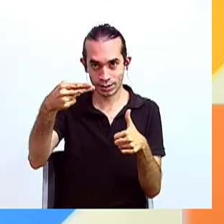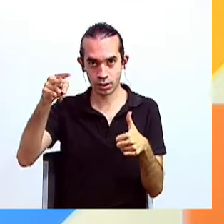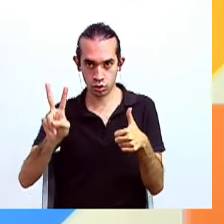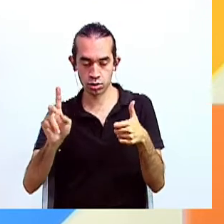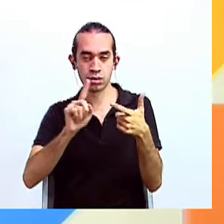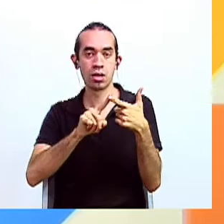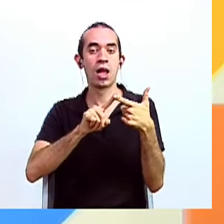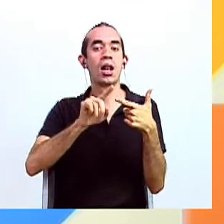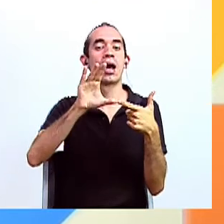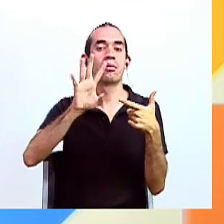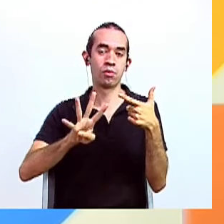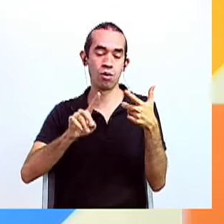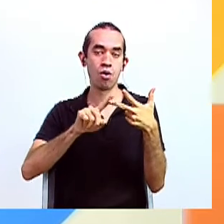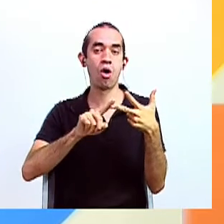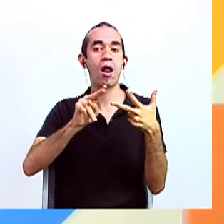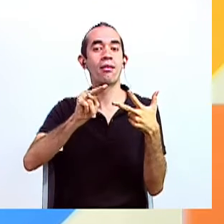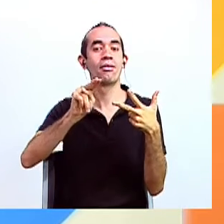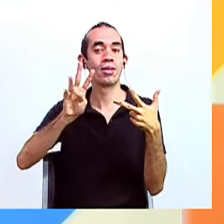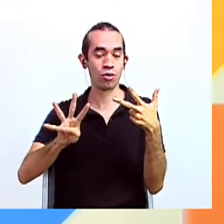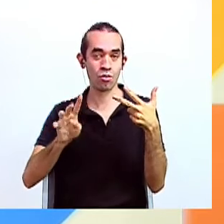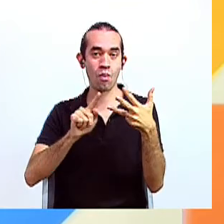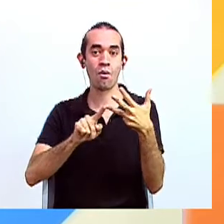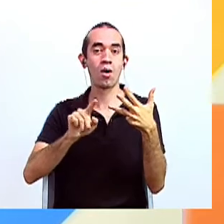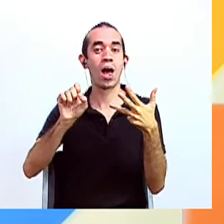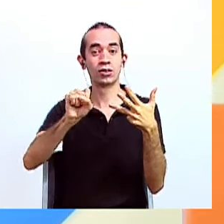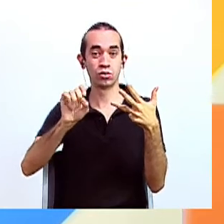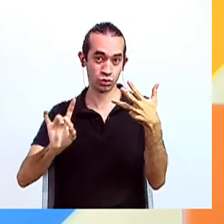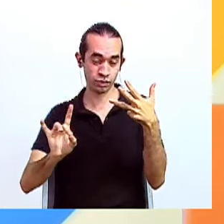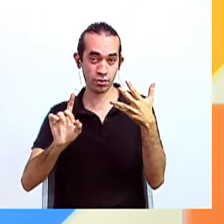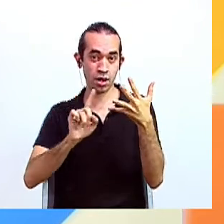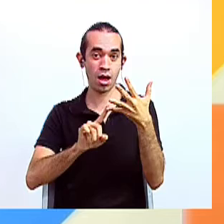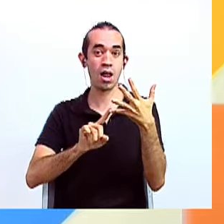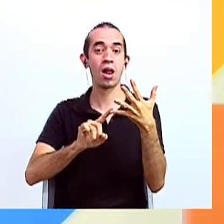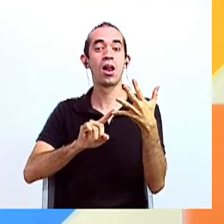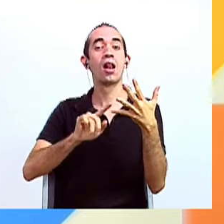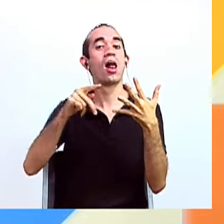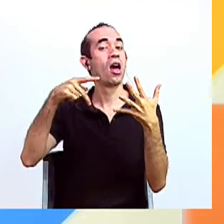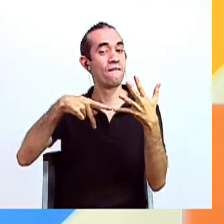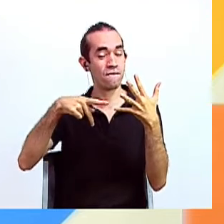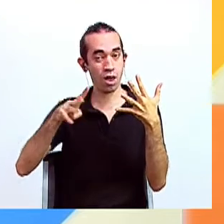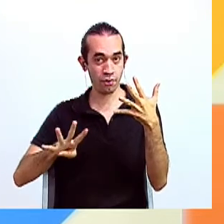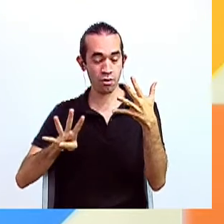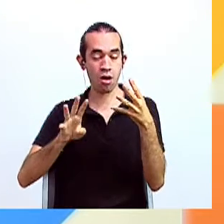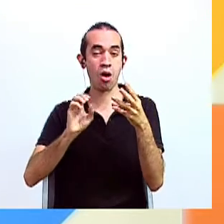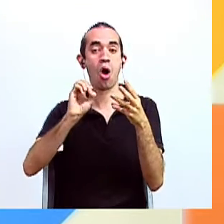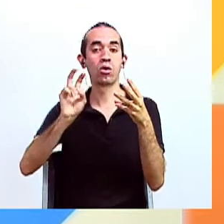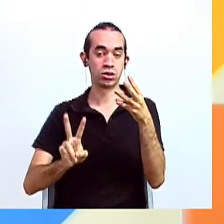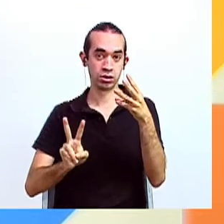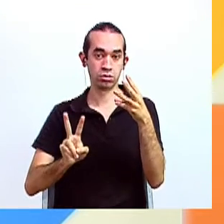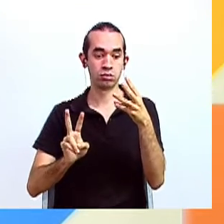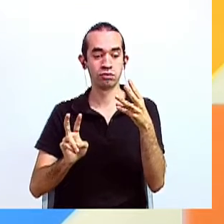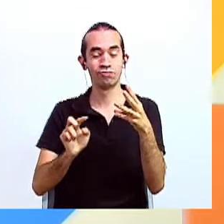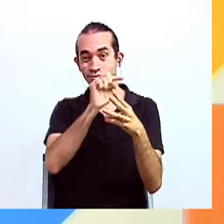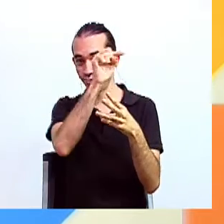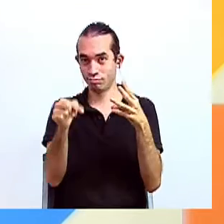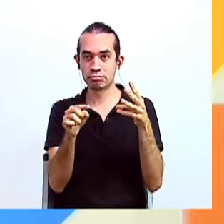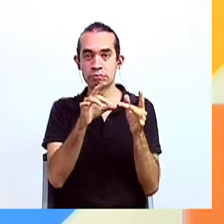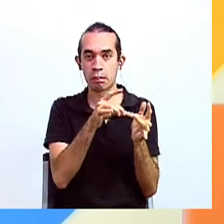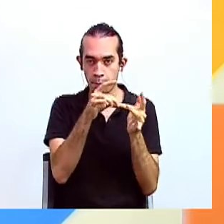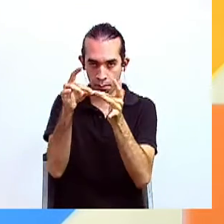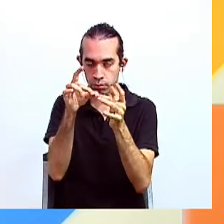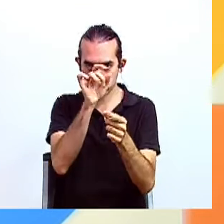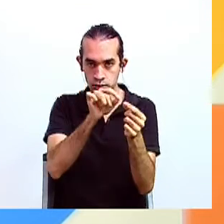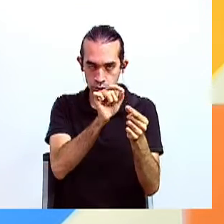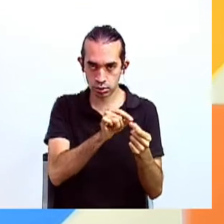nitrógeno, el azufre, el fósforo y el oxígeno. Ellos tienen una forma particular. Ellos